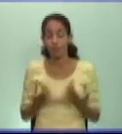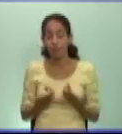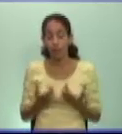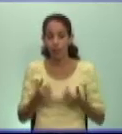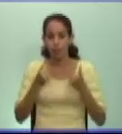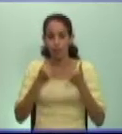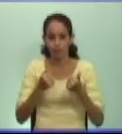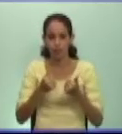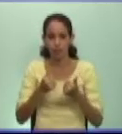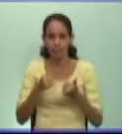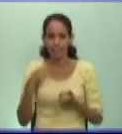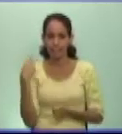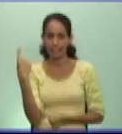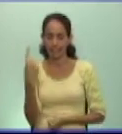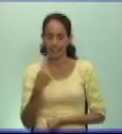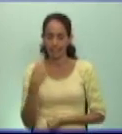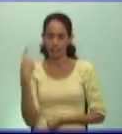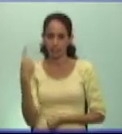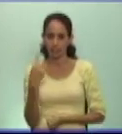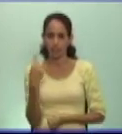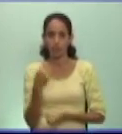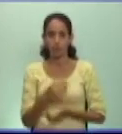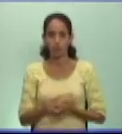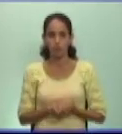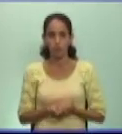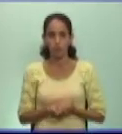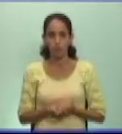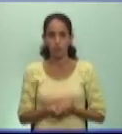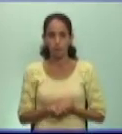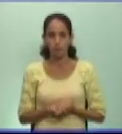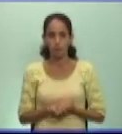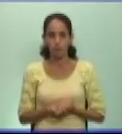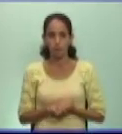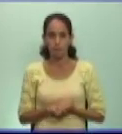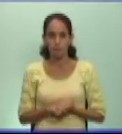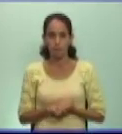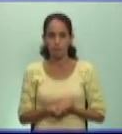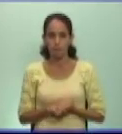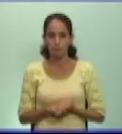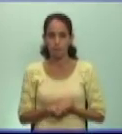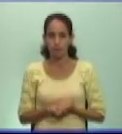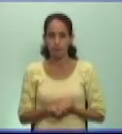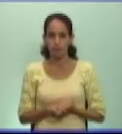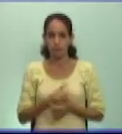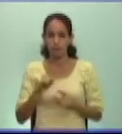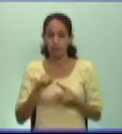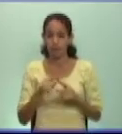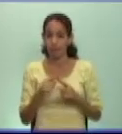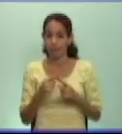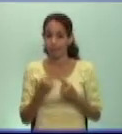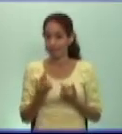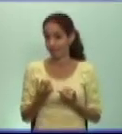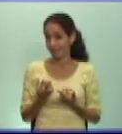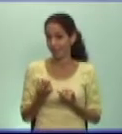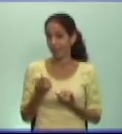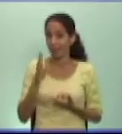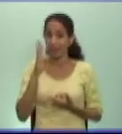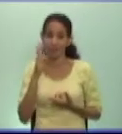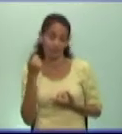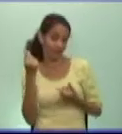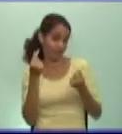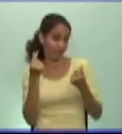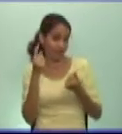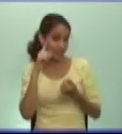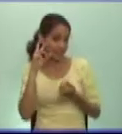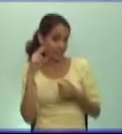Y cuando hablamos de nacionalismo, recuerden que es un proyecto nacional populista donde el papel de la pequeña y mediana burguesía, o sea, las